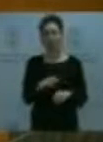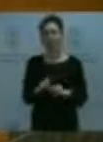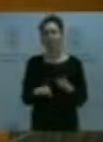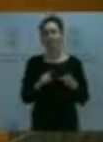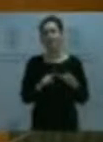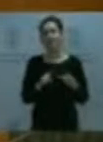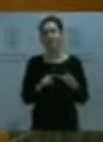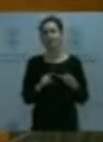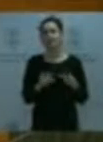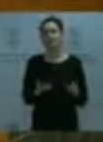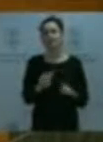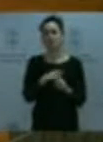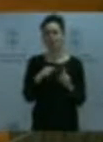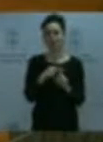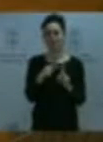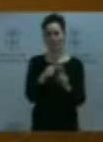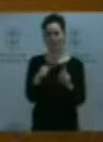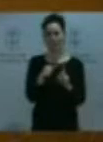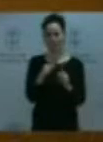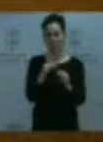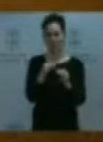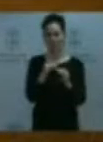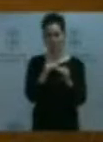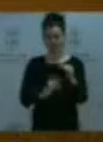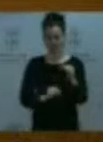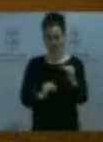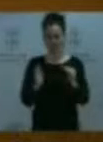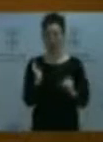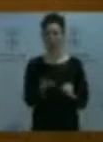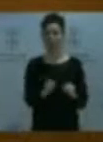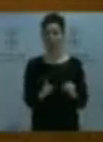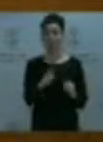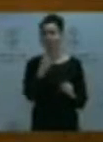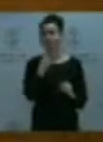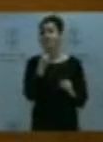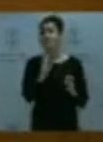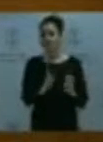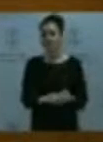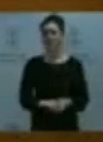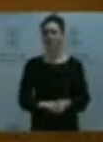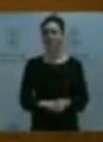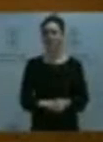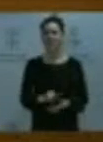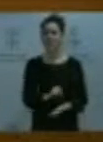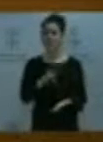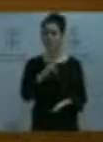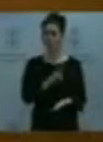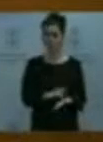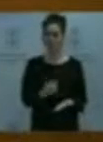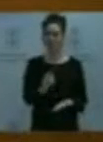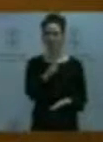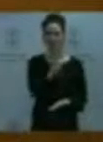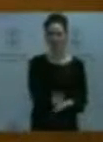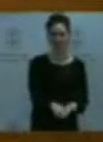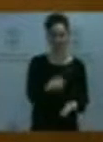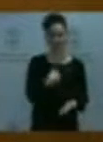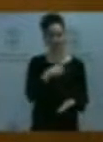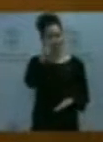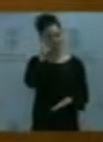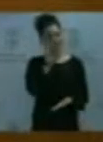clases bajas. Y claro, cuando uno escucha esto y sabe que el tipo impositivo